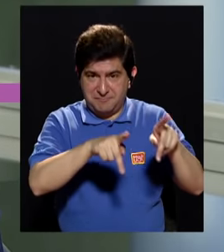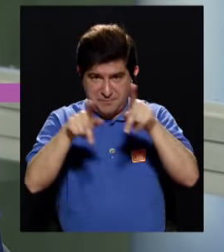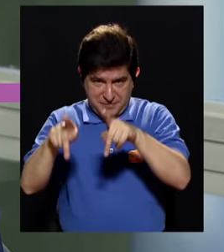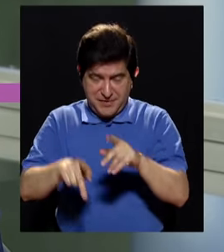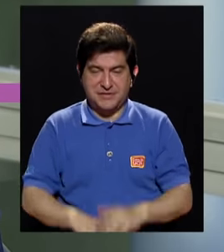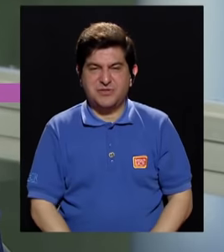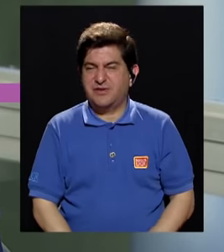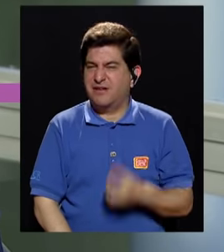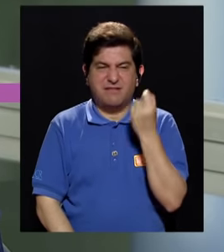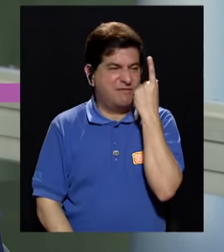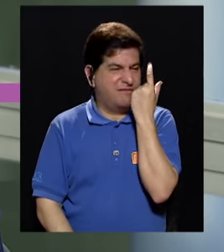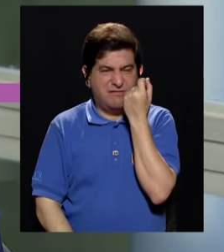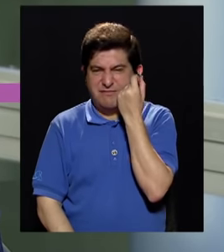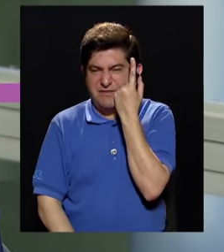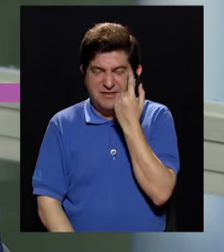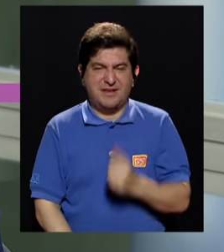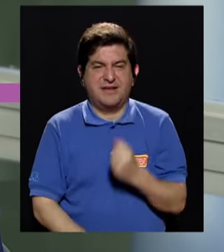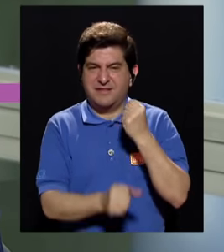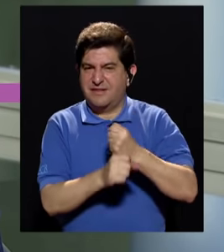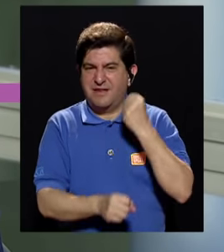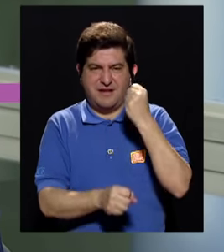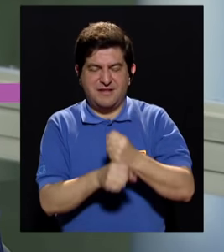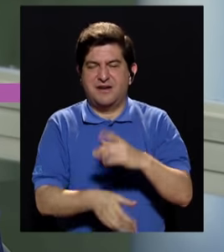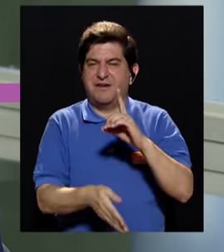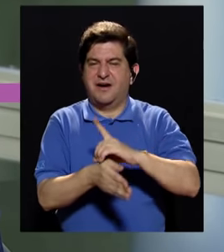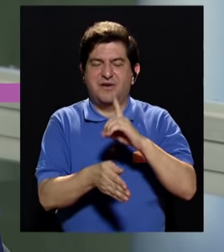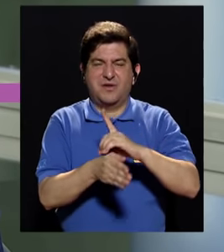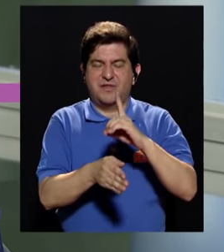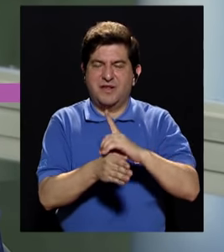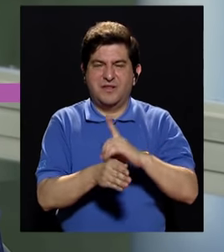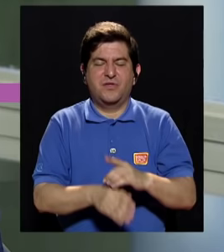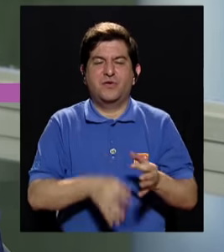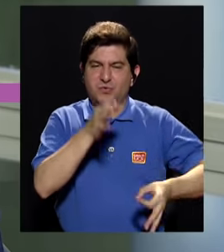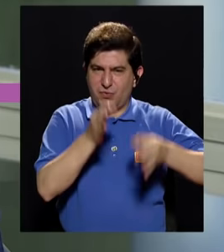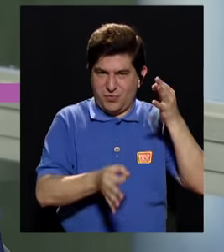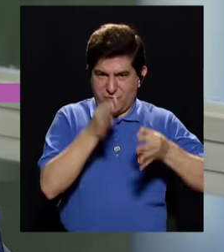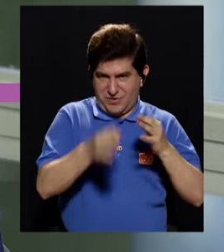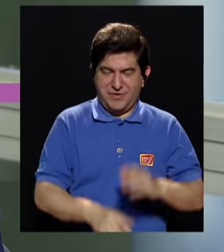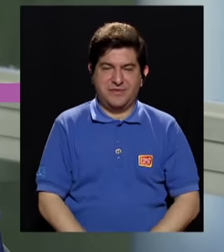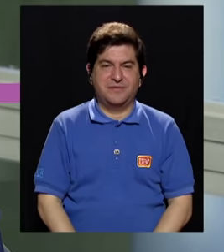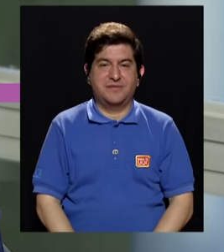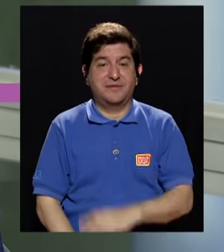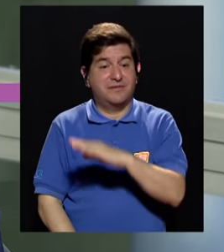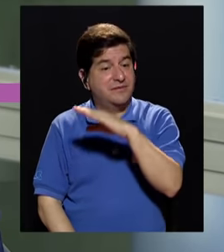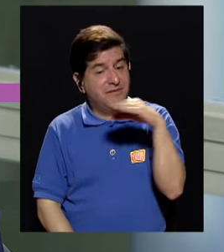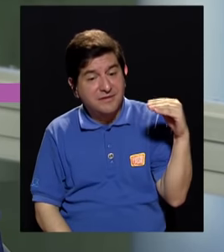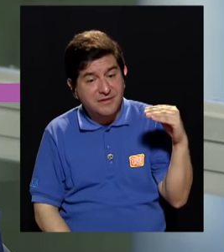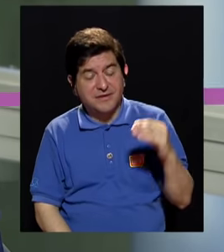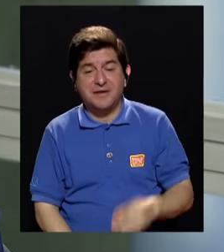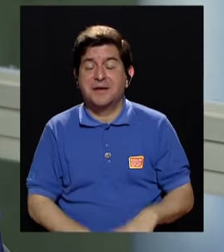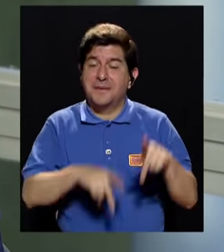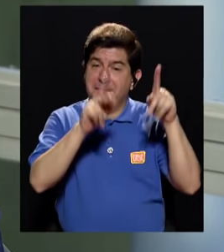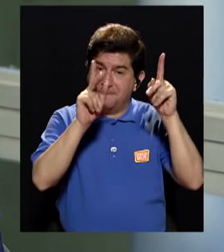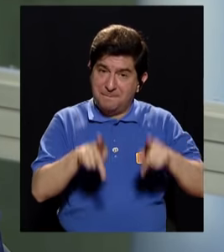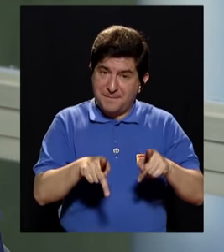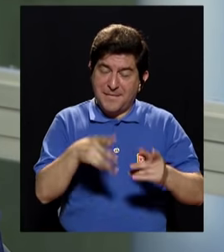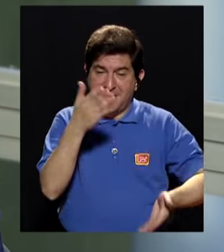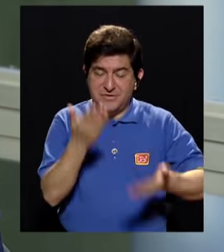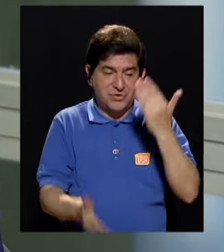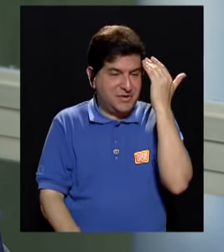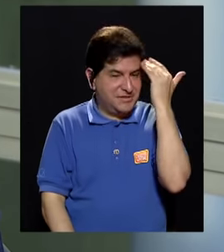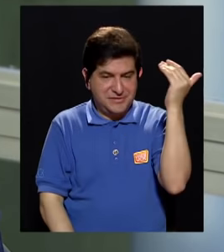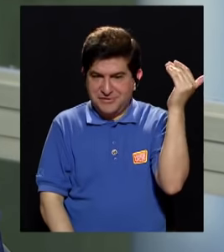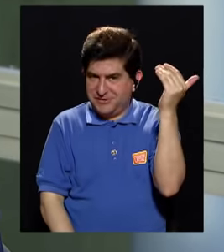personas no entienden bien Cuál es la labor del médico forense y también este para las personas